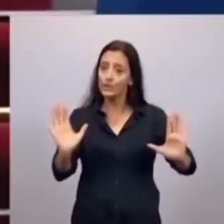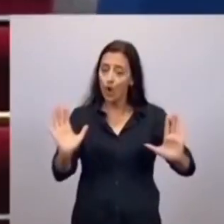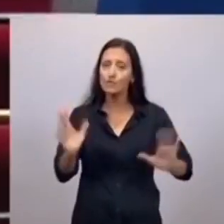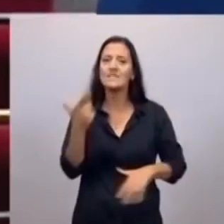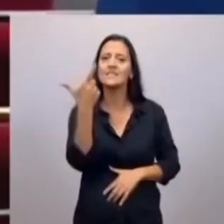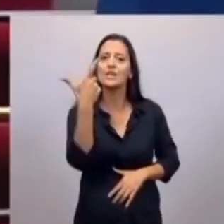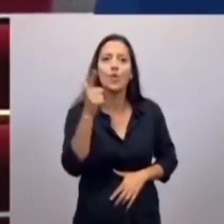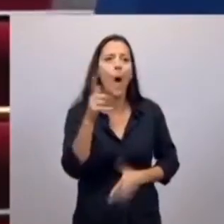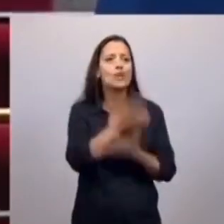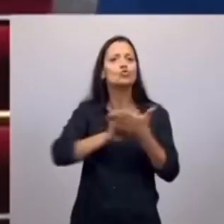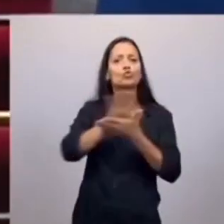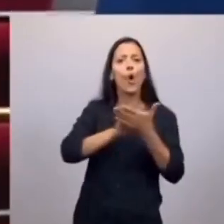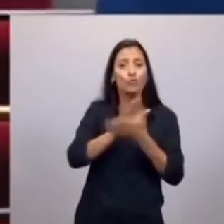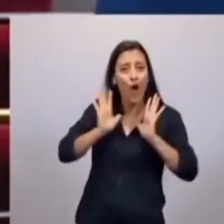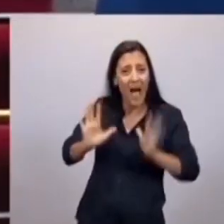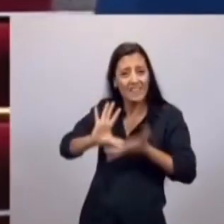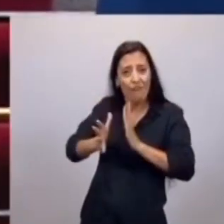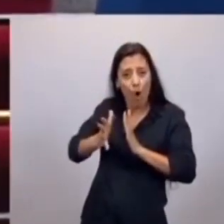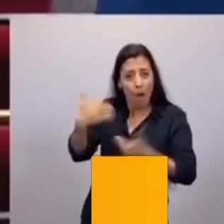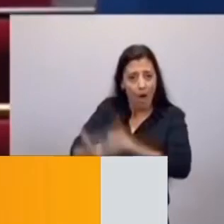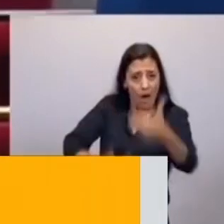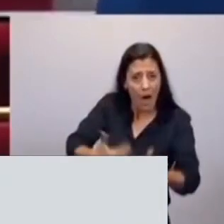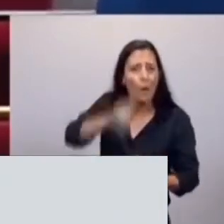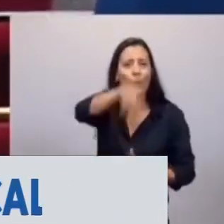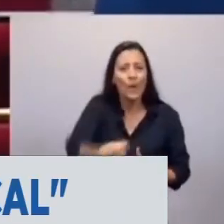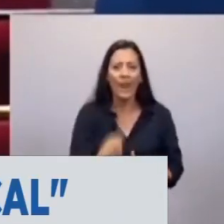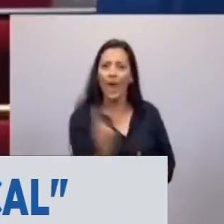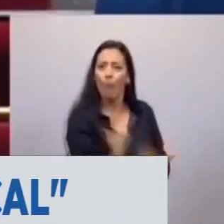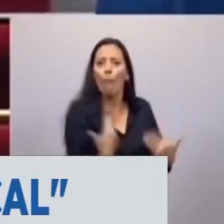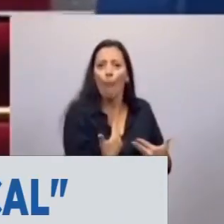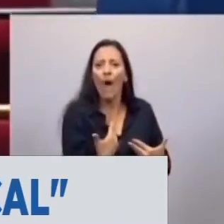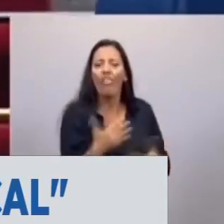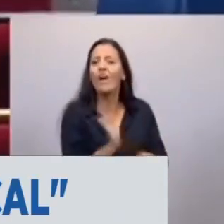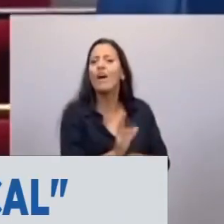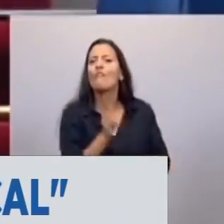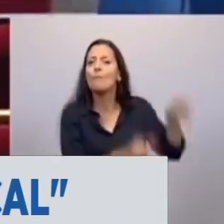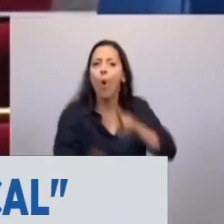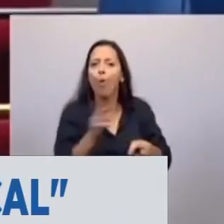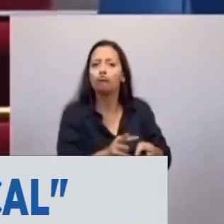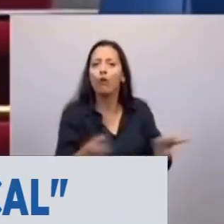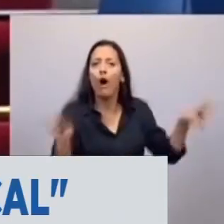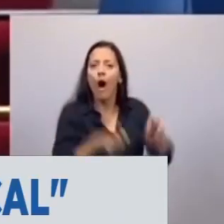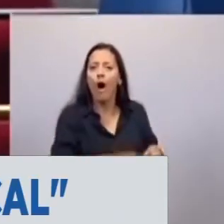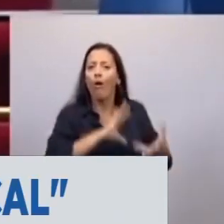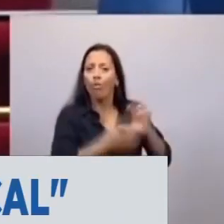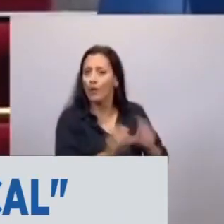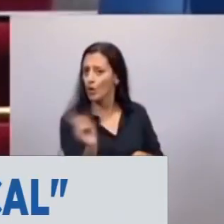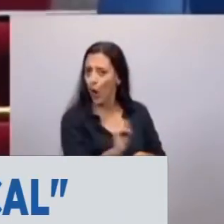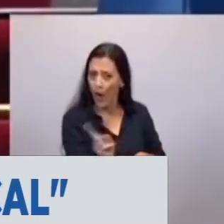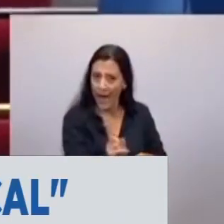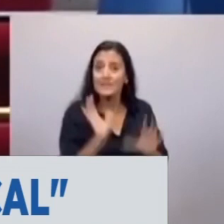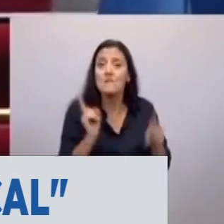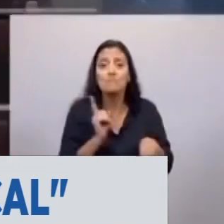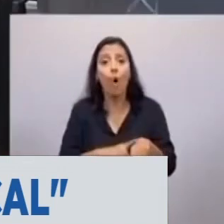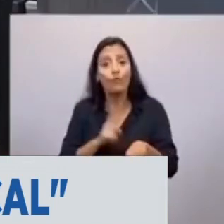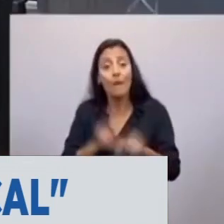No existe solución viable en la que se evite atacar al déficit fiscal. Al mismo tiempo,